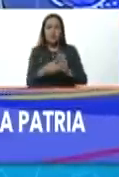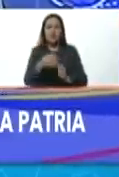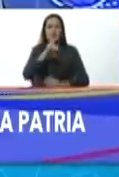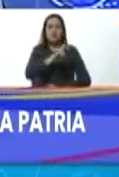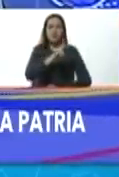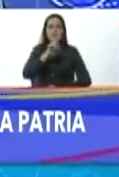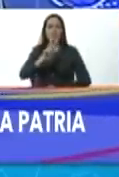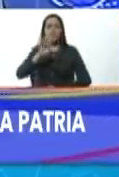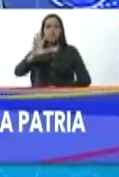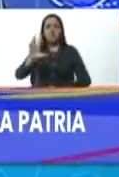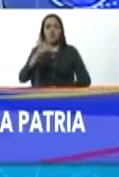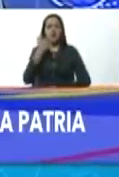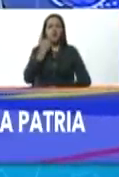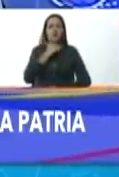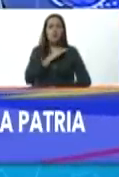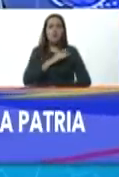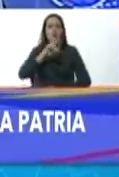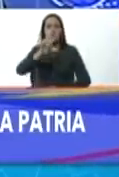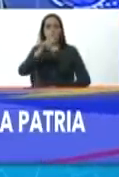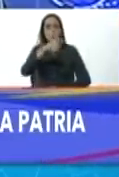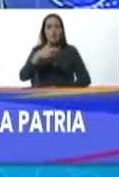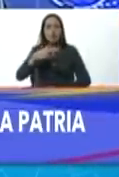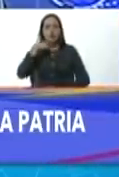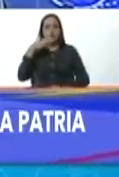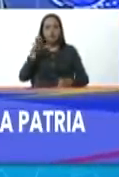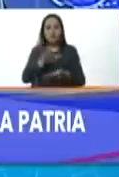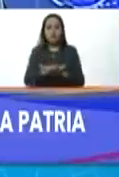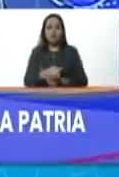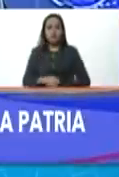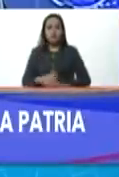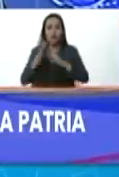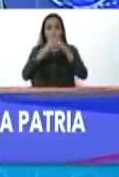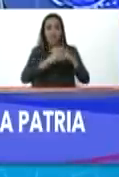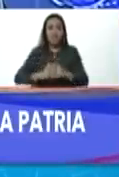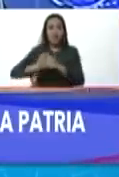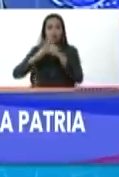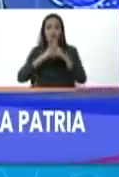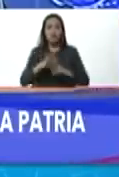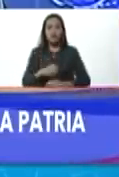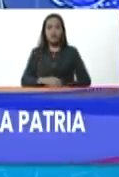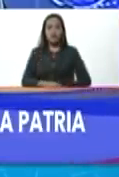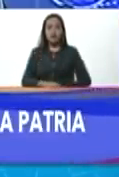1.225 casos, 2 personas fallecidas. Estados Unidos,